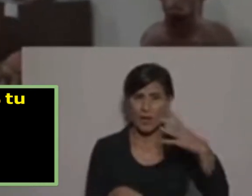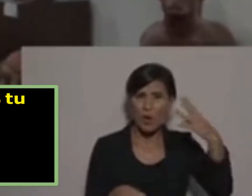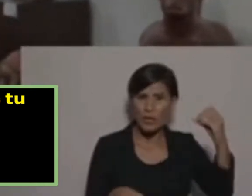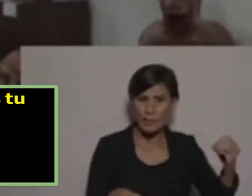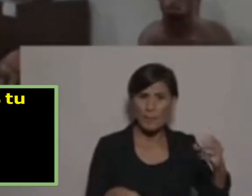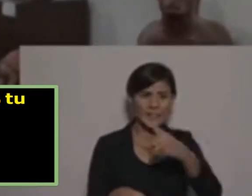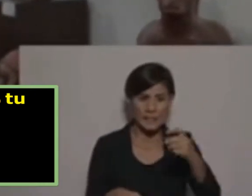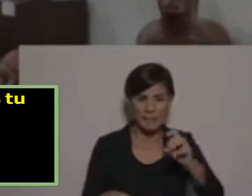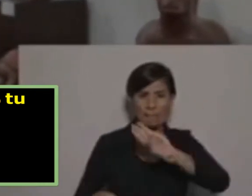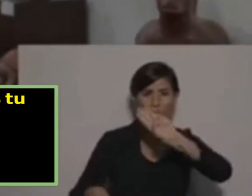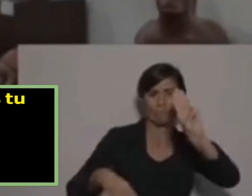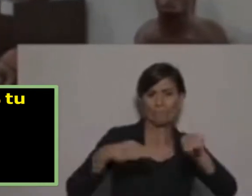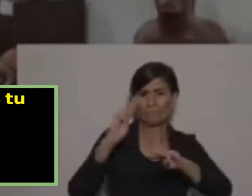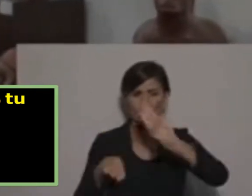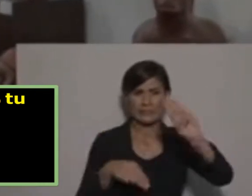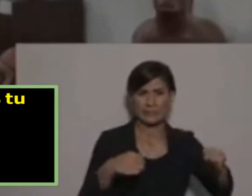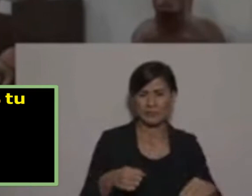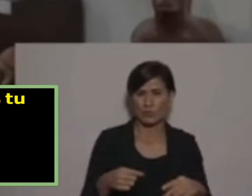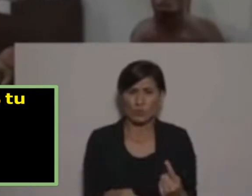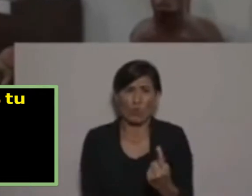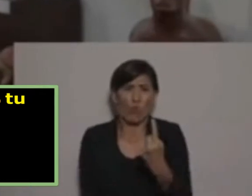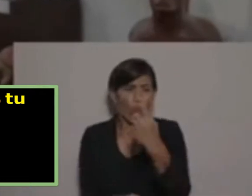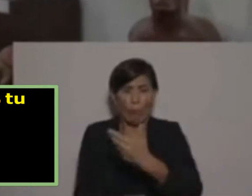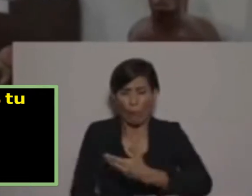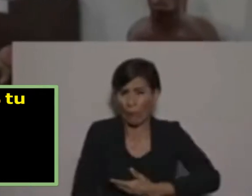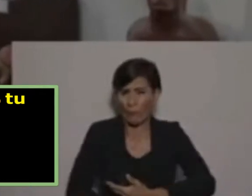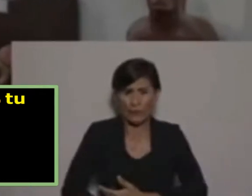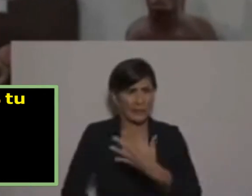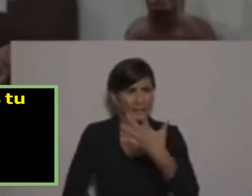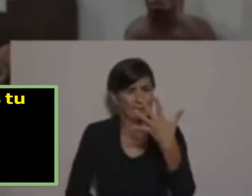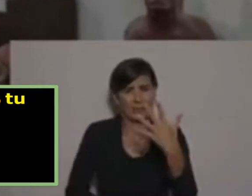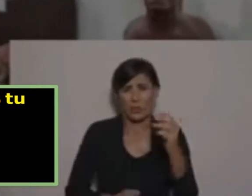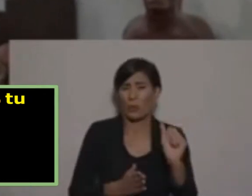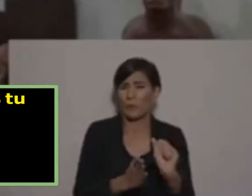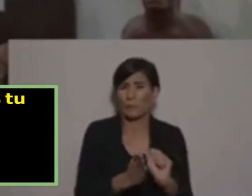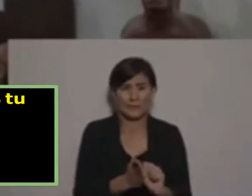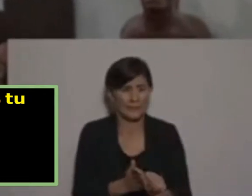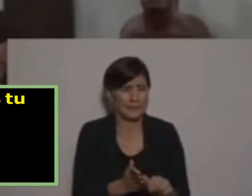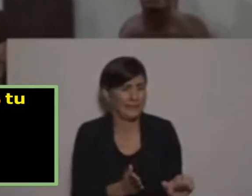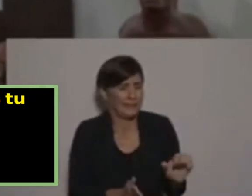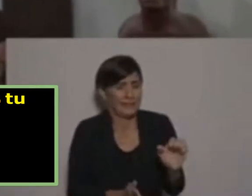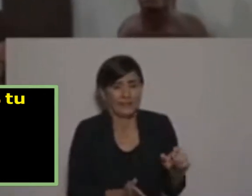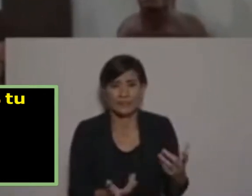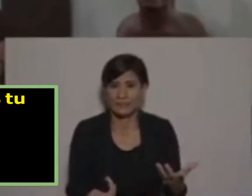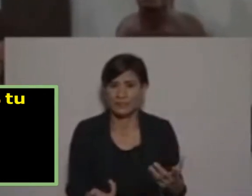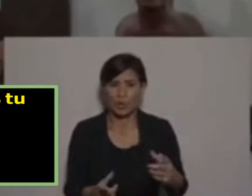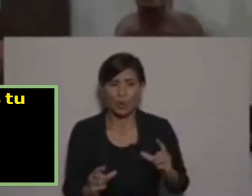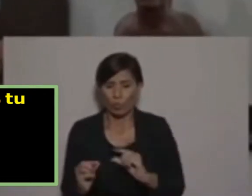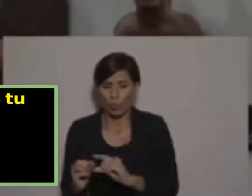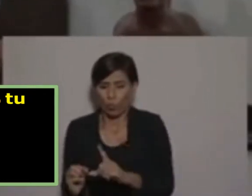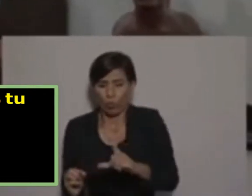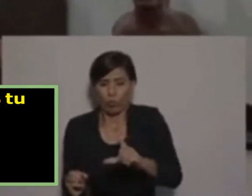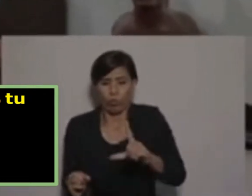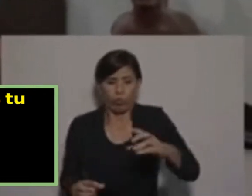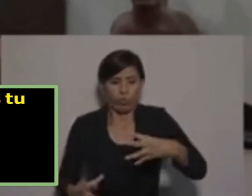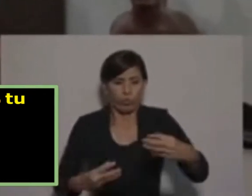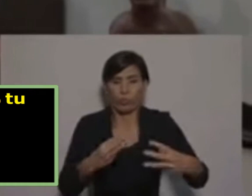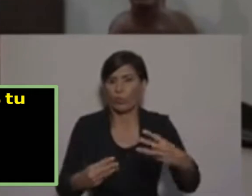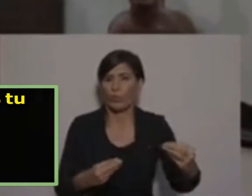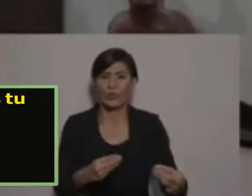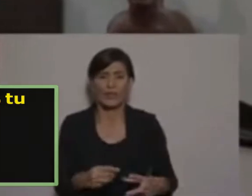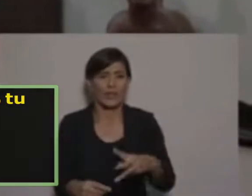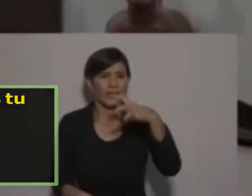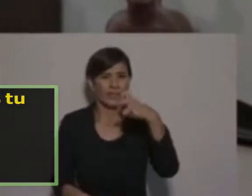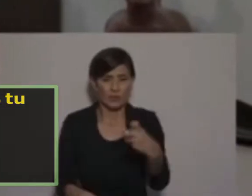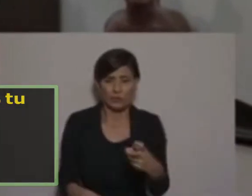que en los primeros 70 días a partir de la presencia del virus en Colima. Además dijo que el estado tiene ya más de 100 defunciones, entre